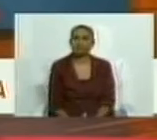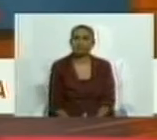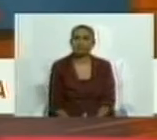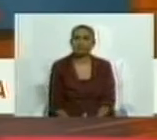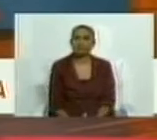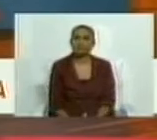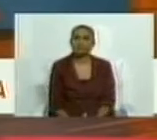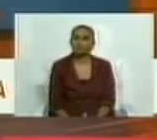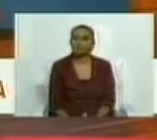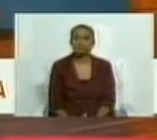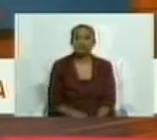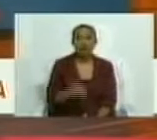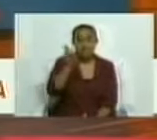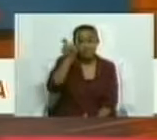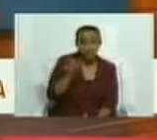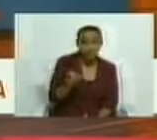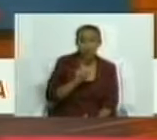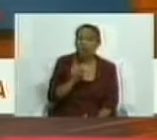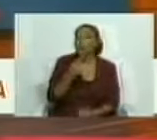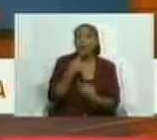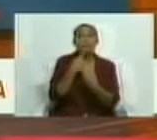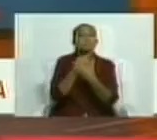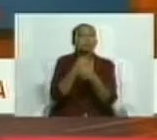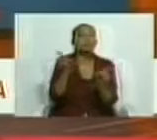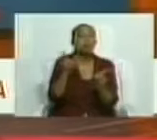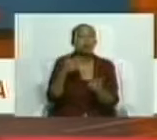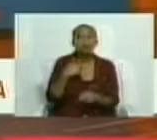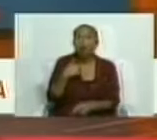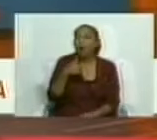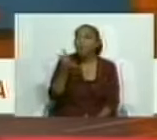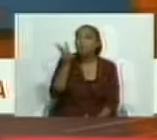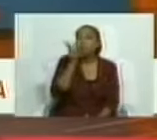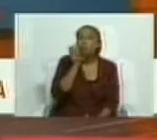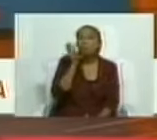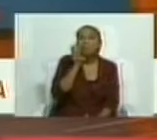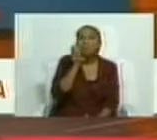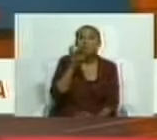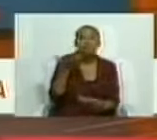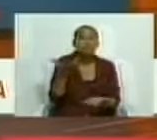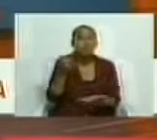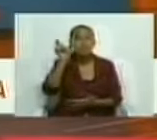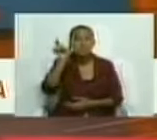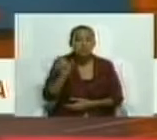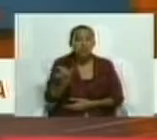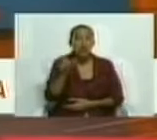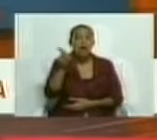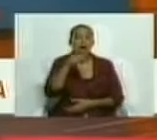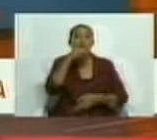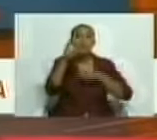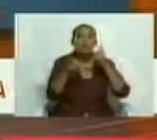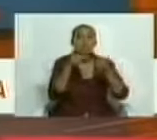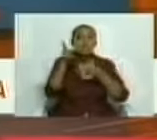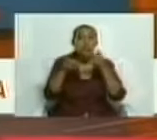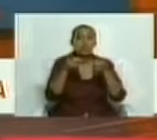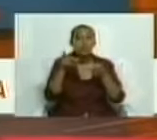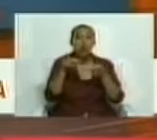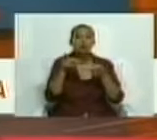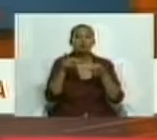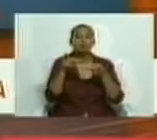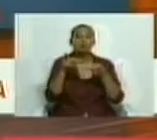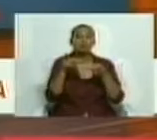mencionan estos senadores yo no oigo a ningún reportero